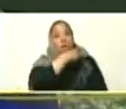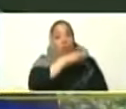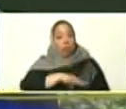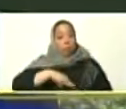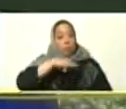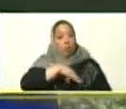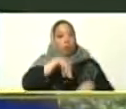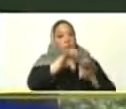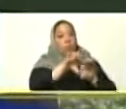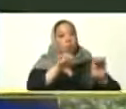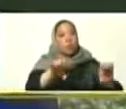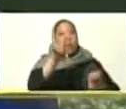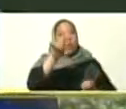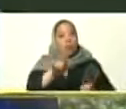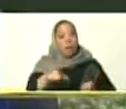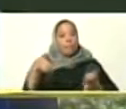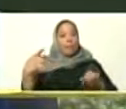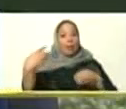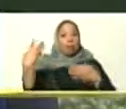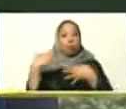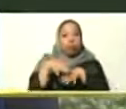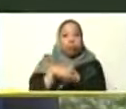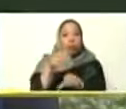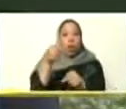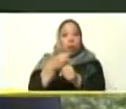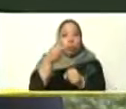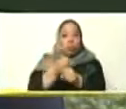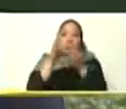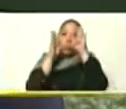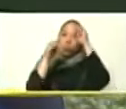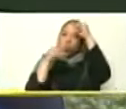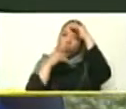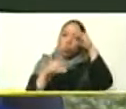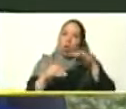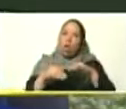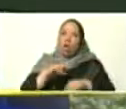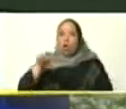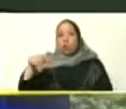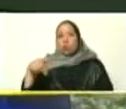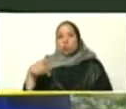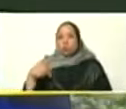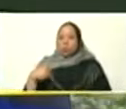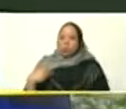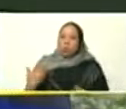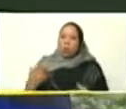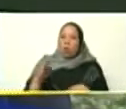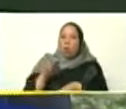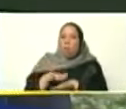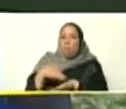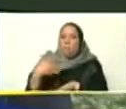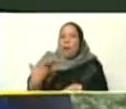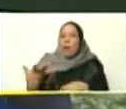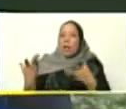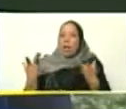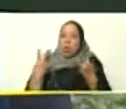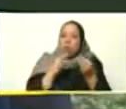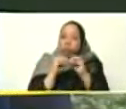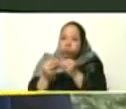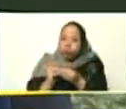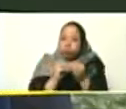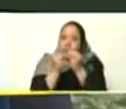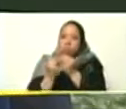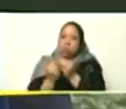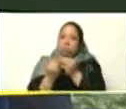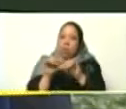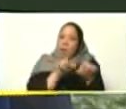de participar, de involucrarlos y atenderlos. ¿Para qué nos organizamos nosotros entonces? Para garantizar la complementariedad,